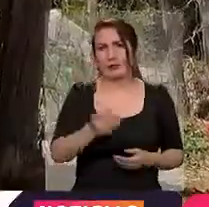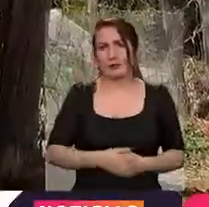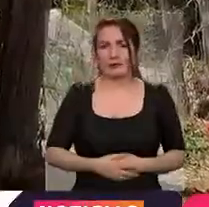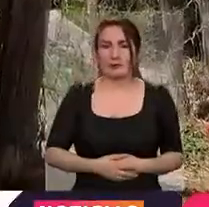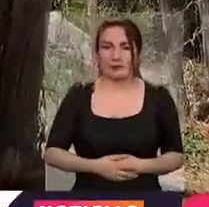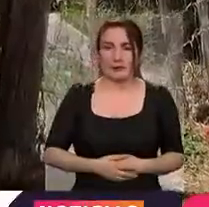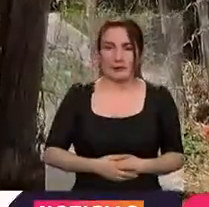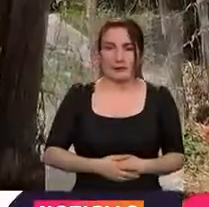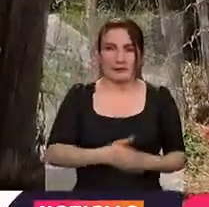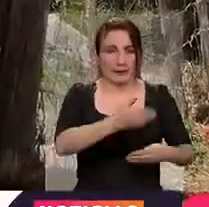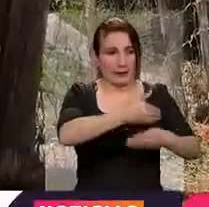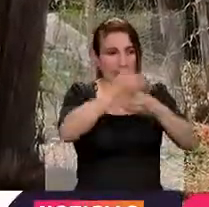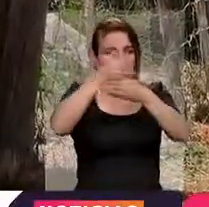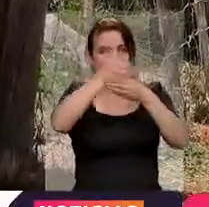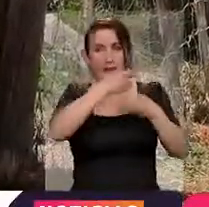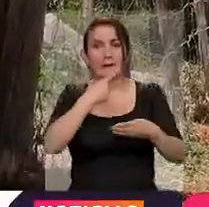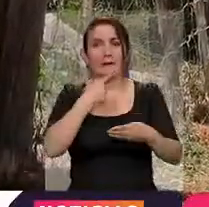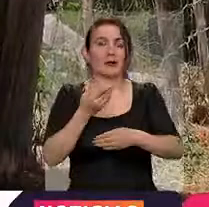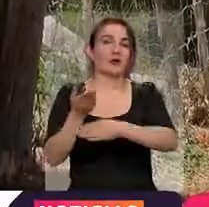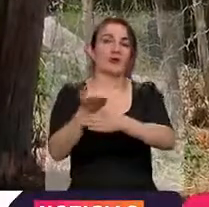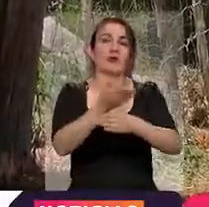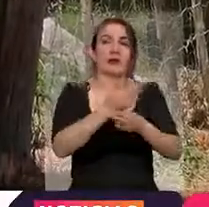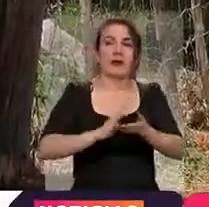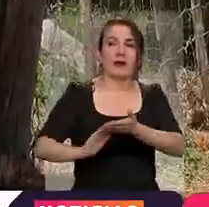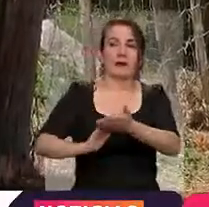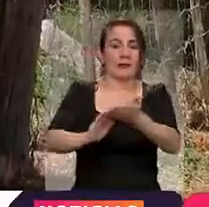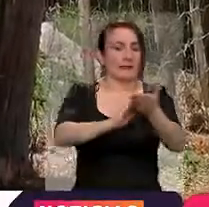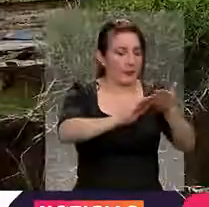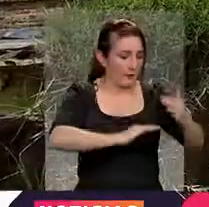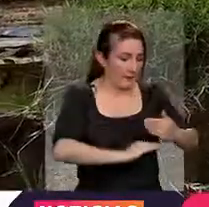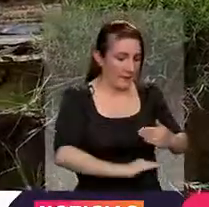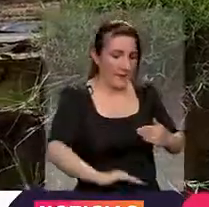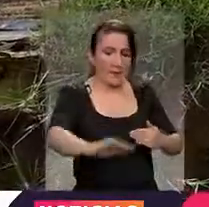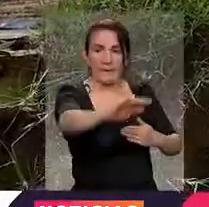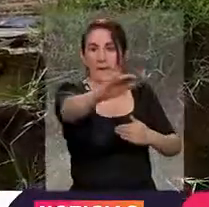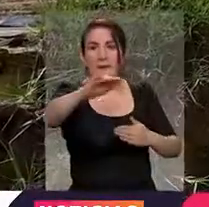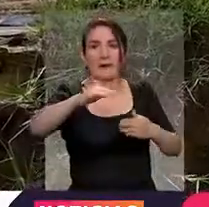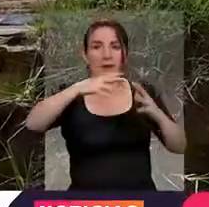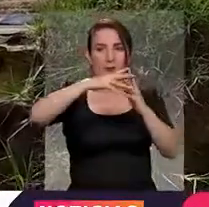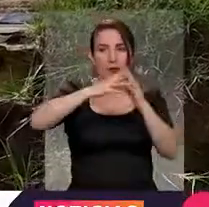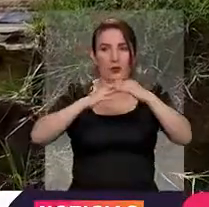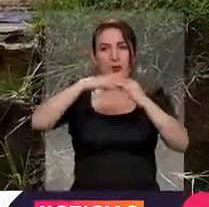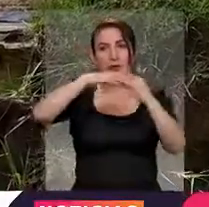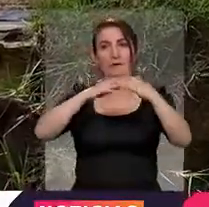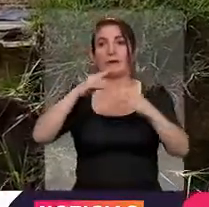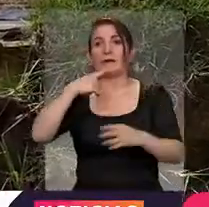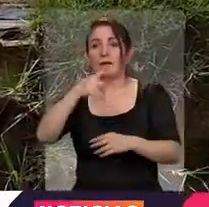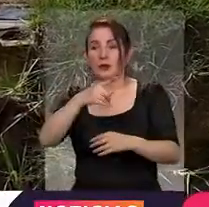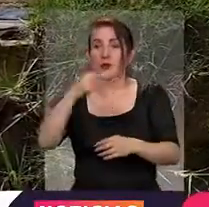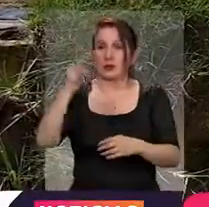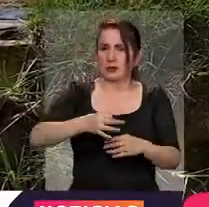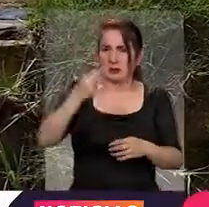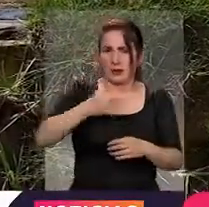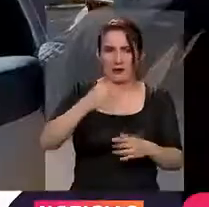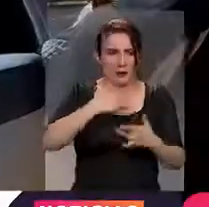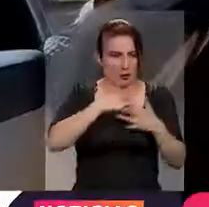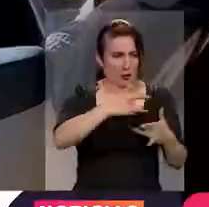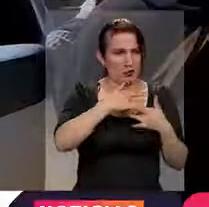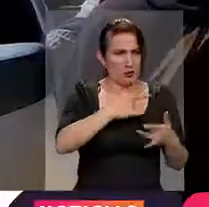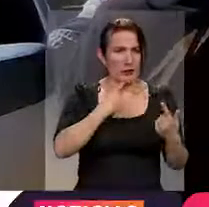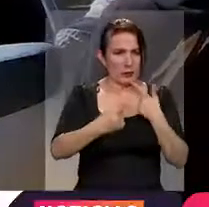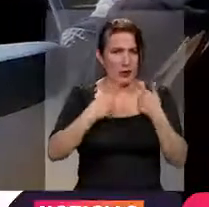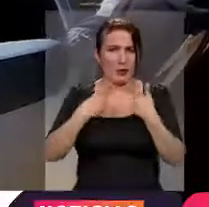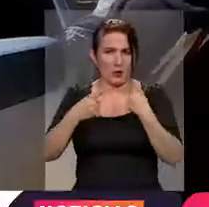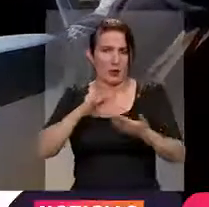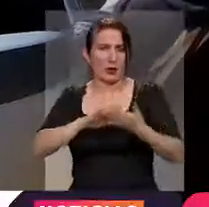su parte, la ladrillera Gresky propone arreglar vías alternas para el paso de las volquetas y dijo que siempre han tenido la disposición de dialogar